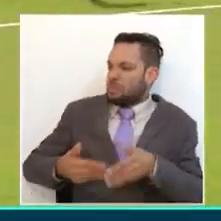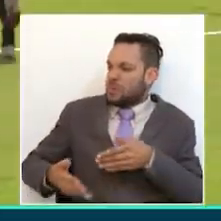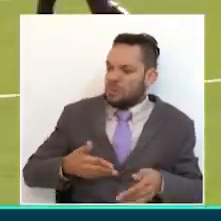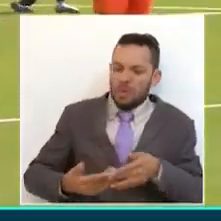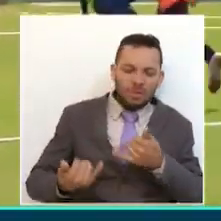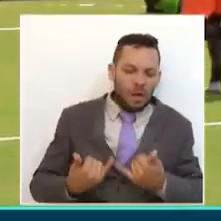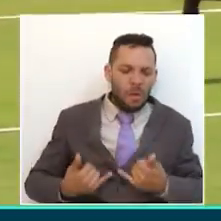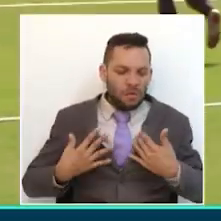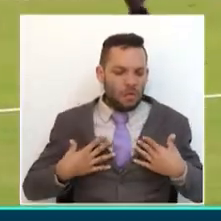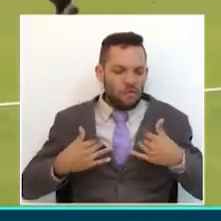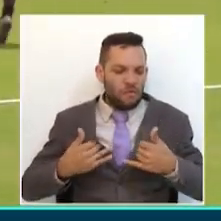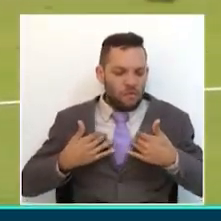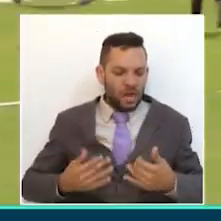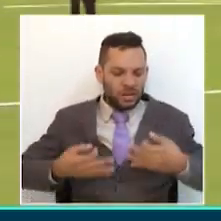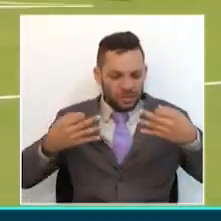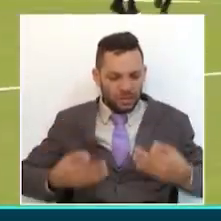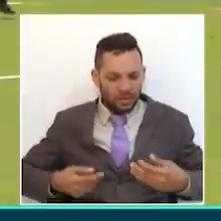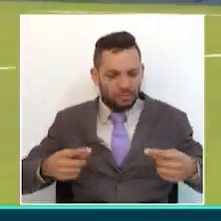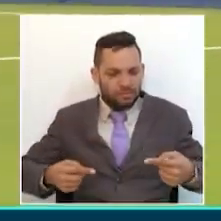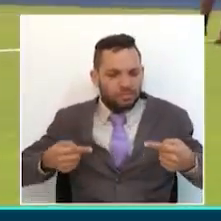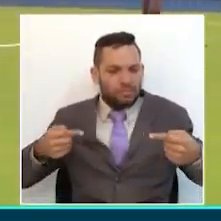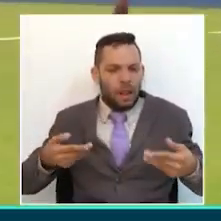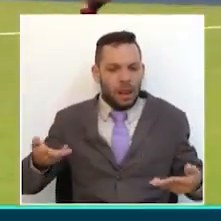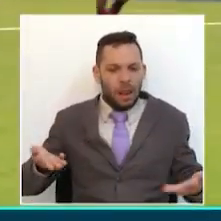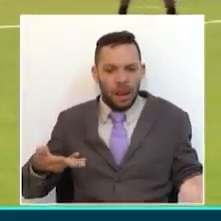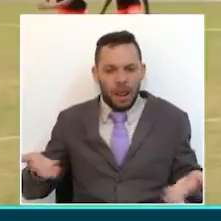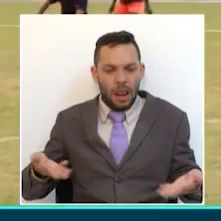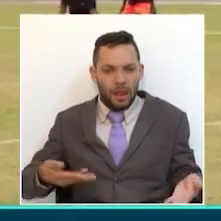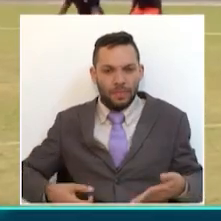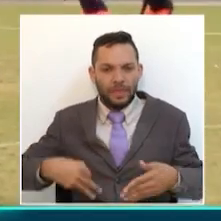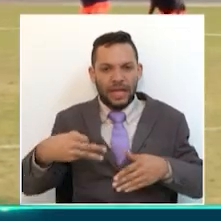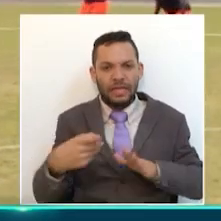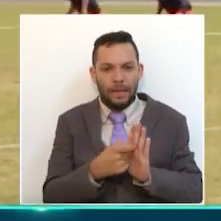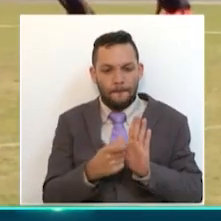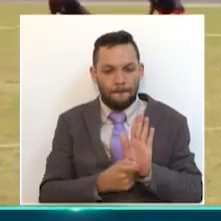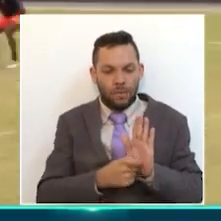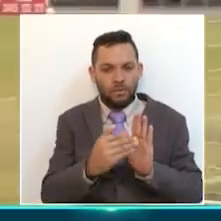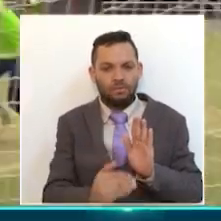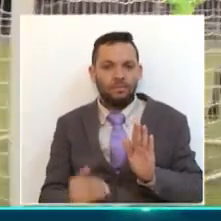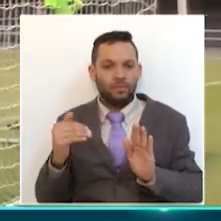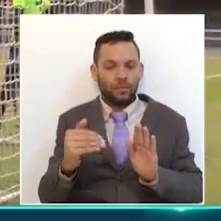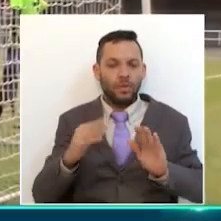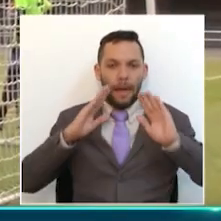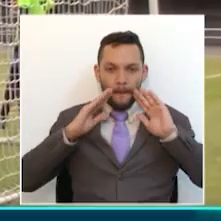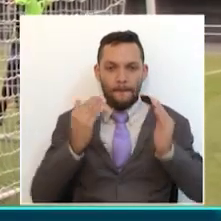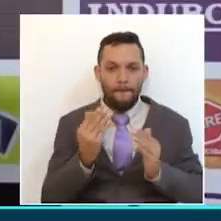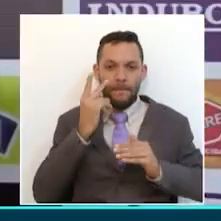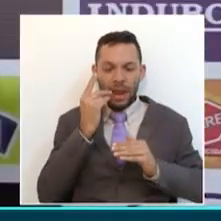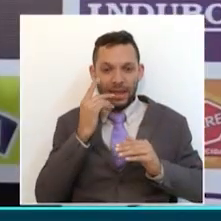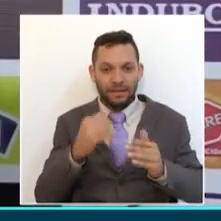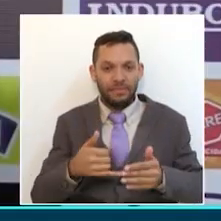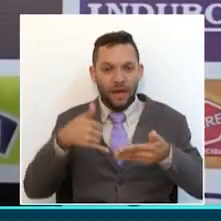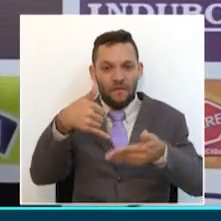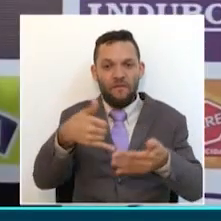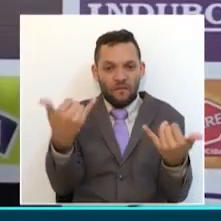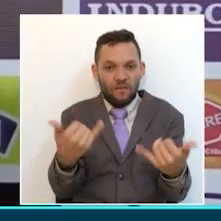Pereira, donde se espera con determinación lograr conseguir los primeros 3 puntos en condición de local en la gran final. Nosotros